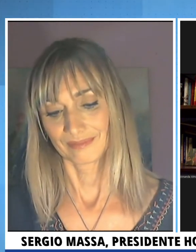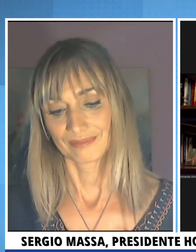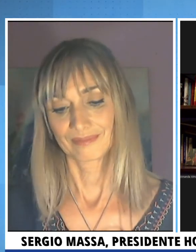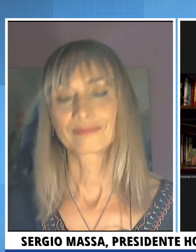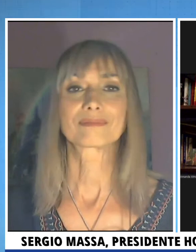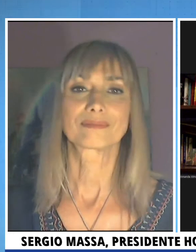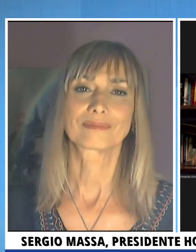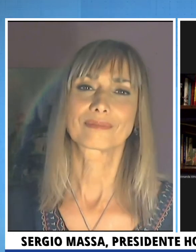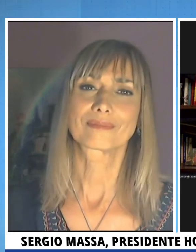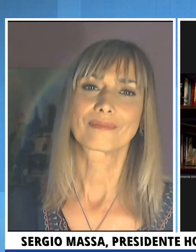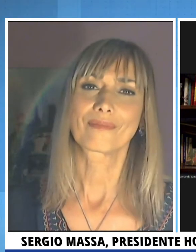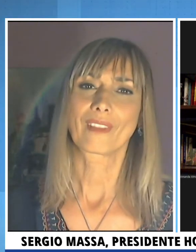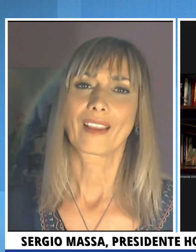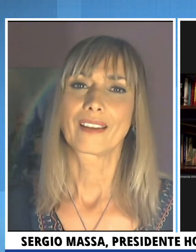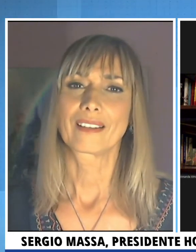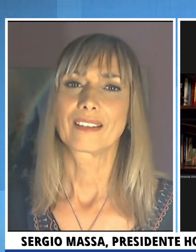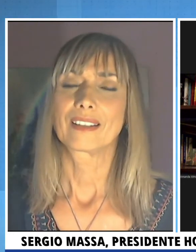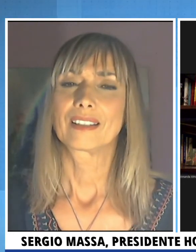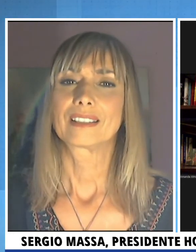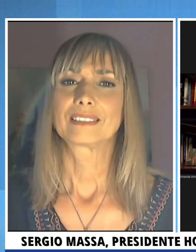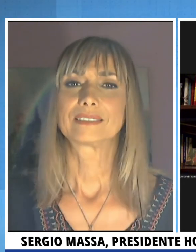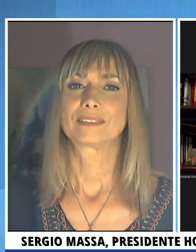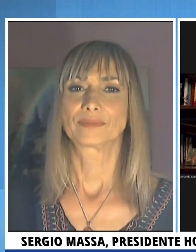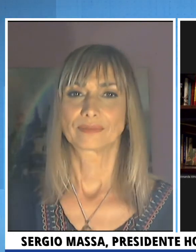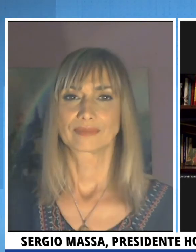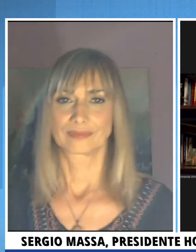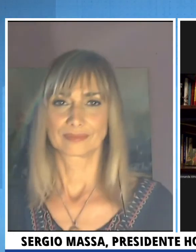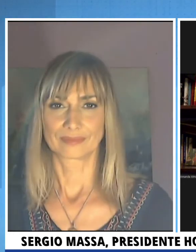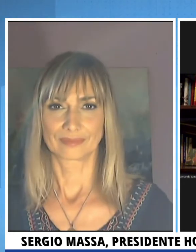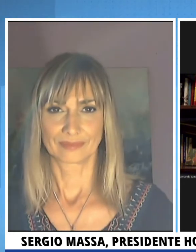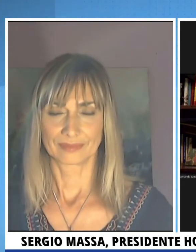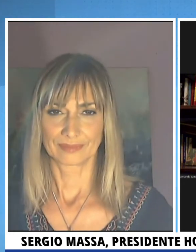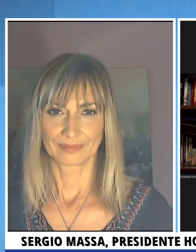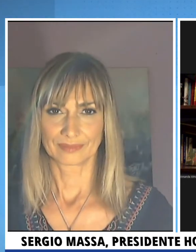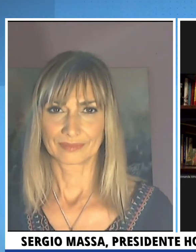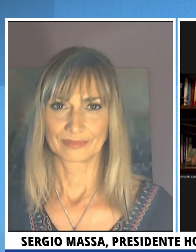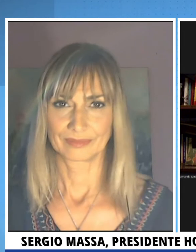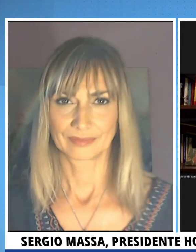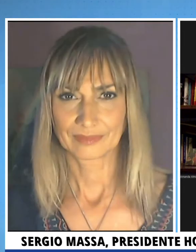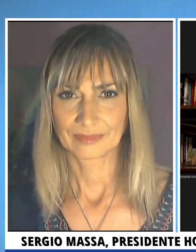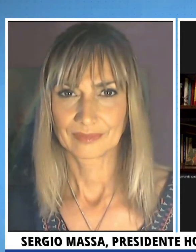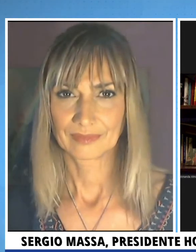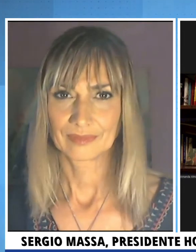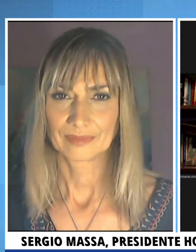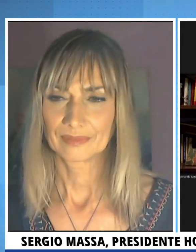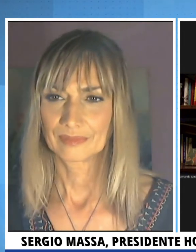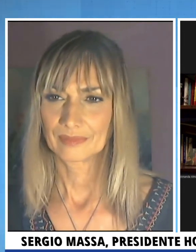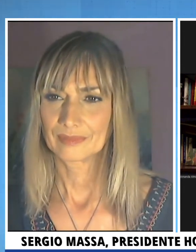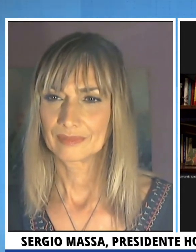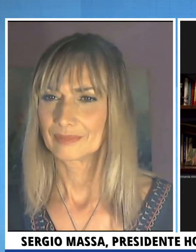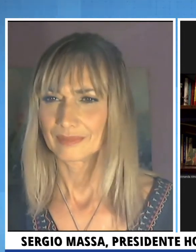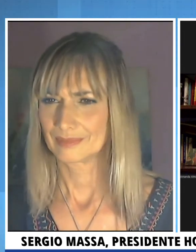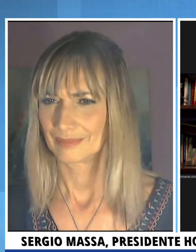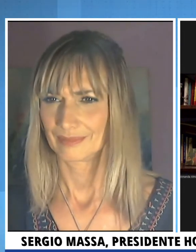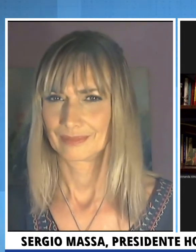sobre el tema de seguridad en Santa Fe. Lo cierto es que dijo que en realidad el problema es todo inventado por